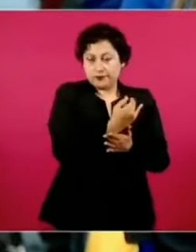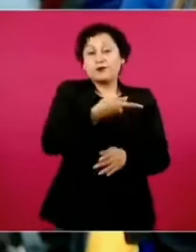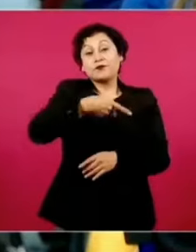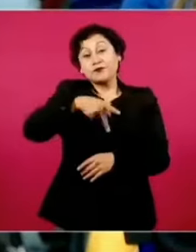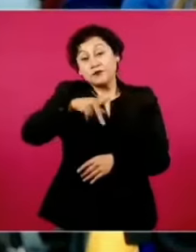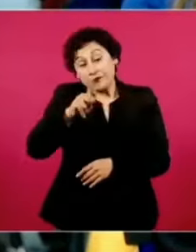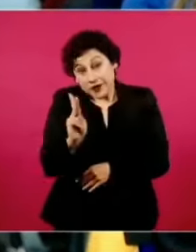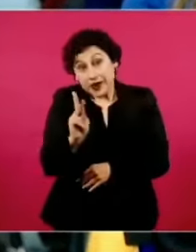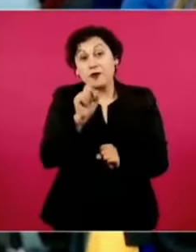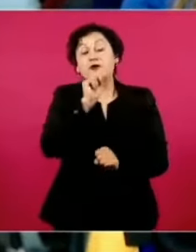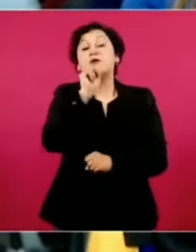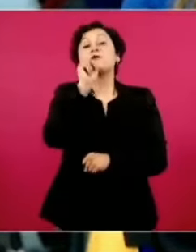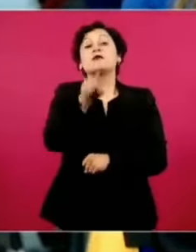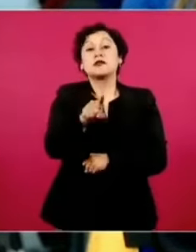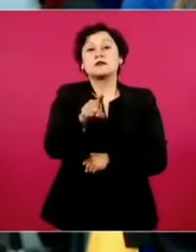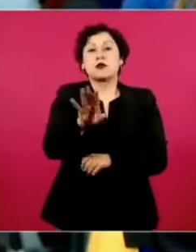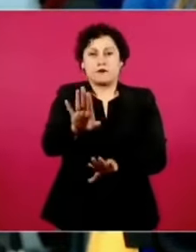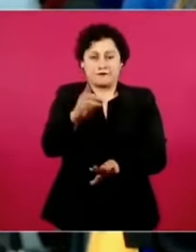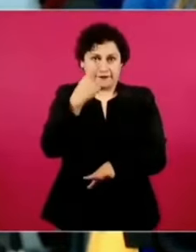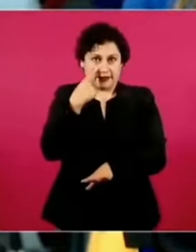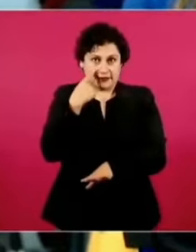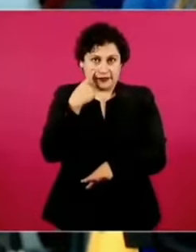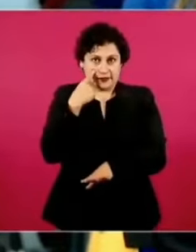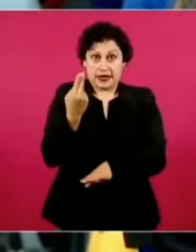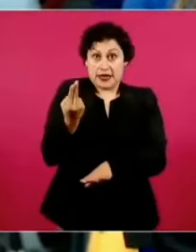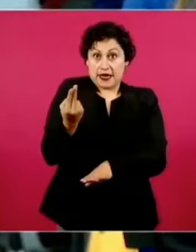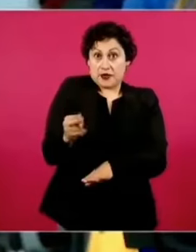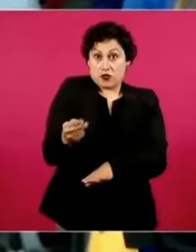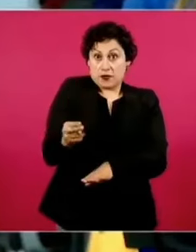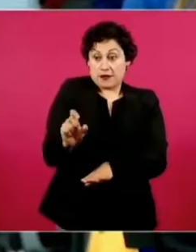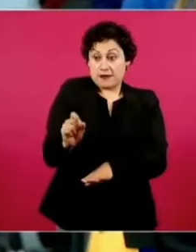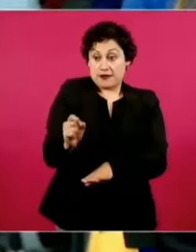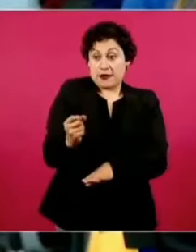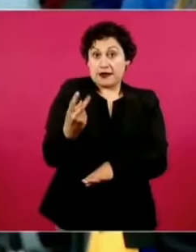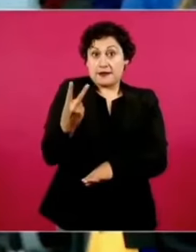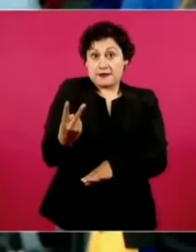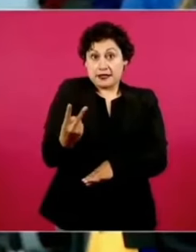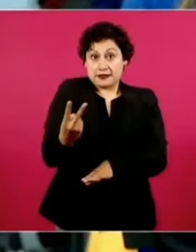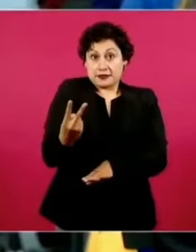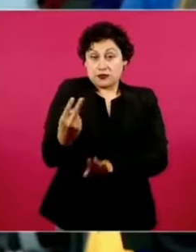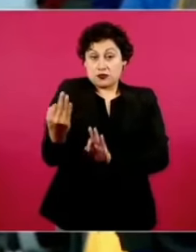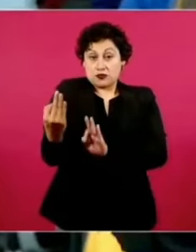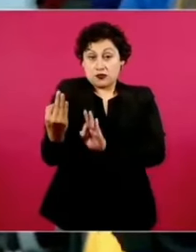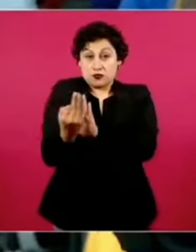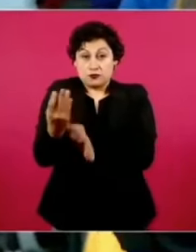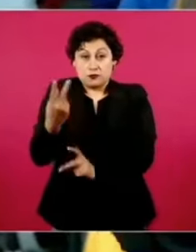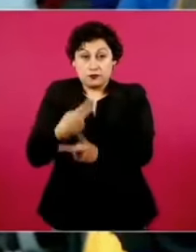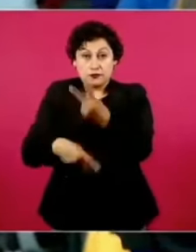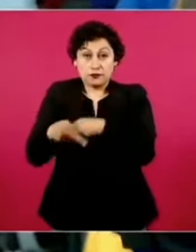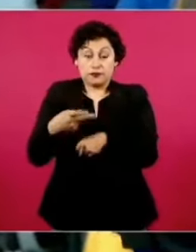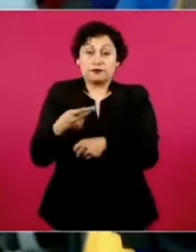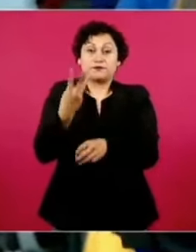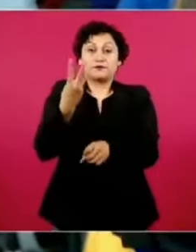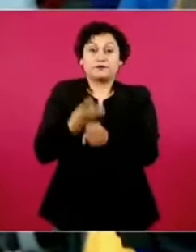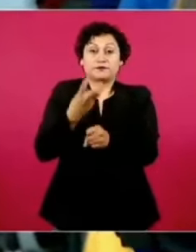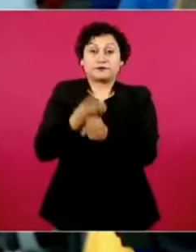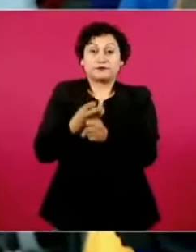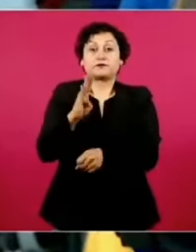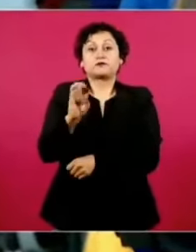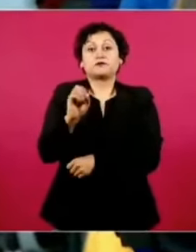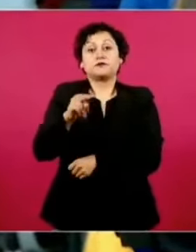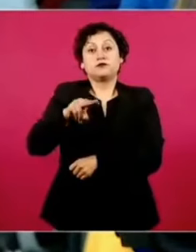caso, el 22 de noviembre, curiosamente, se les acerca el pago, su pago del tercer bono, que es de mes y medio, eso